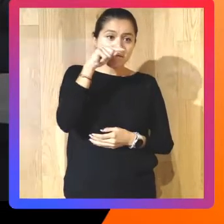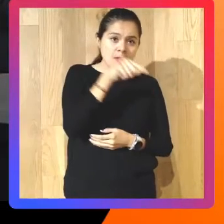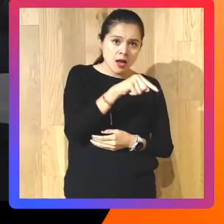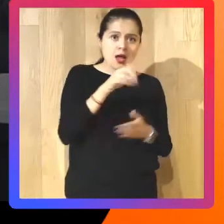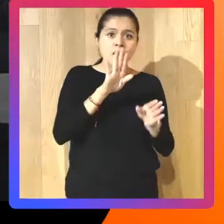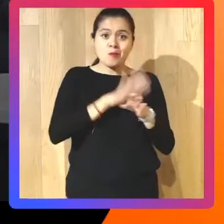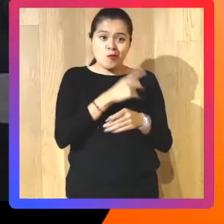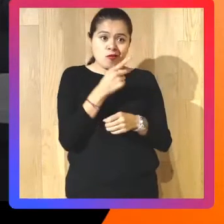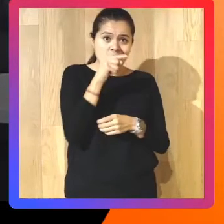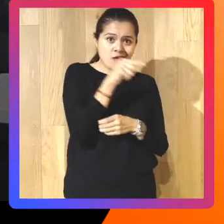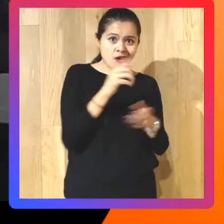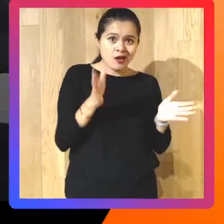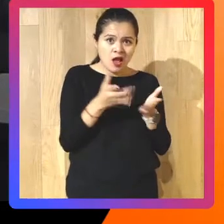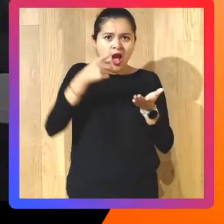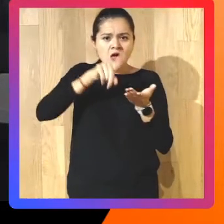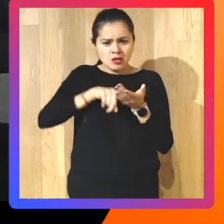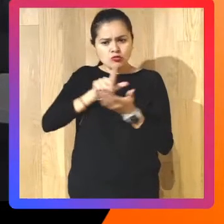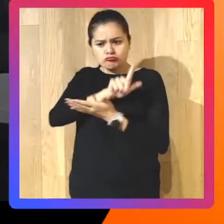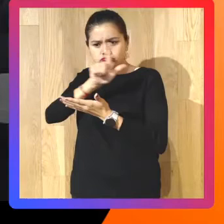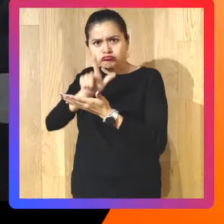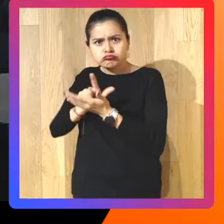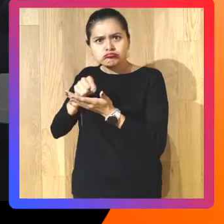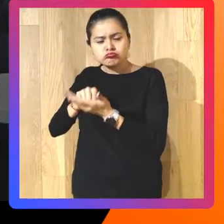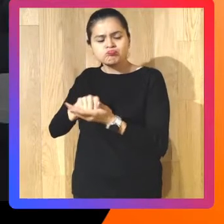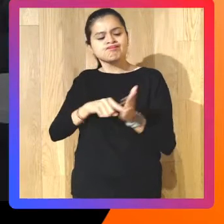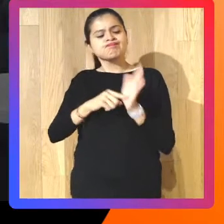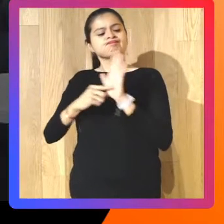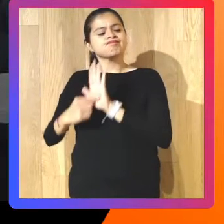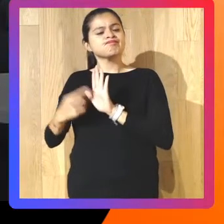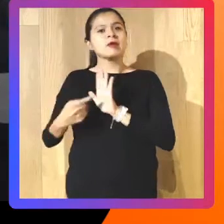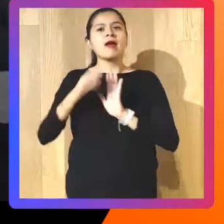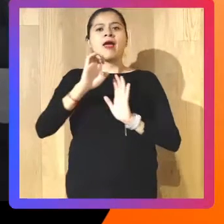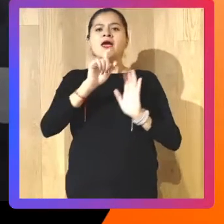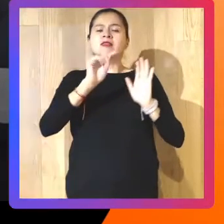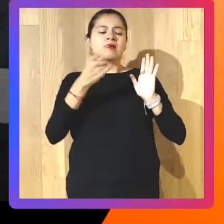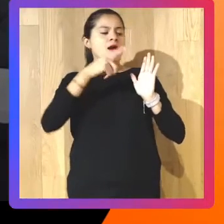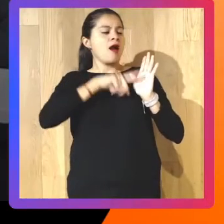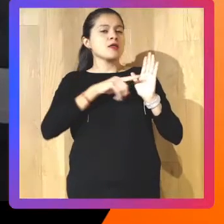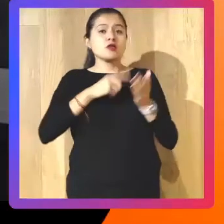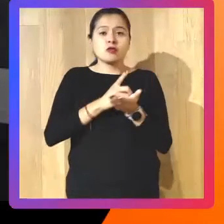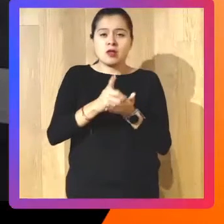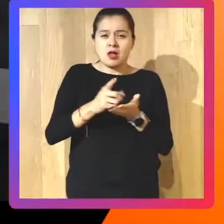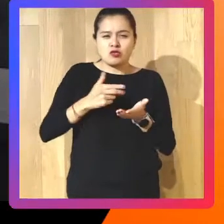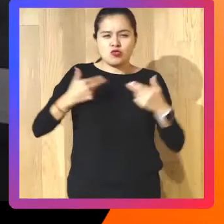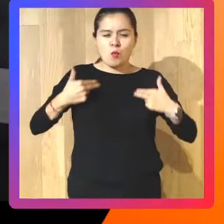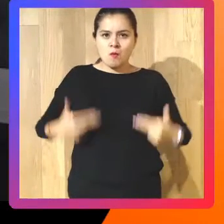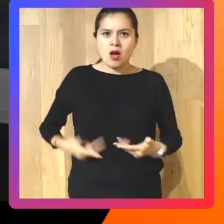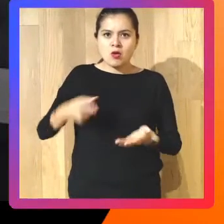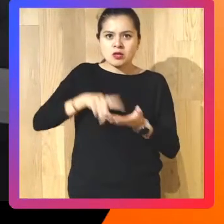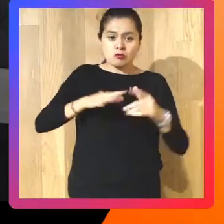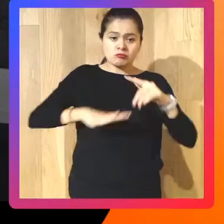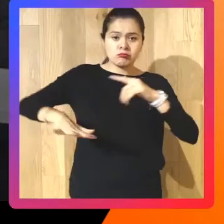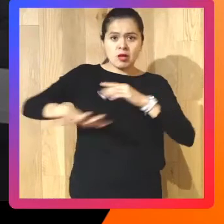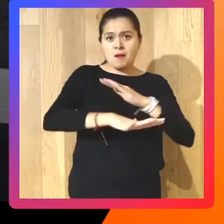interés, a partir del cumplimiento de la ley, el respeto por los valores éticos, los derechos humanos y el medio ambiente, a fin de